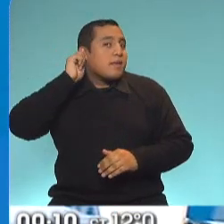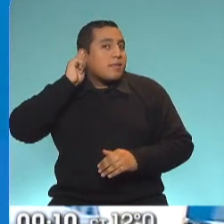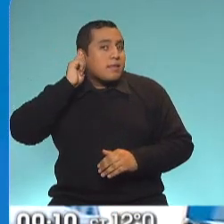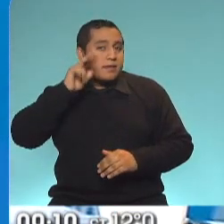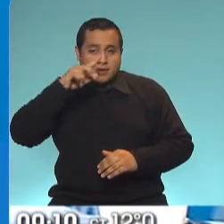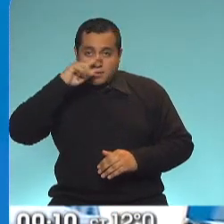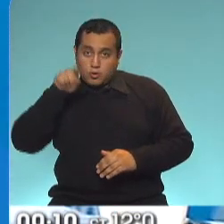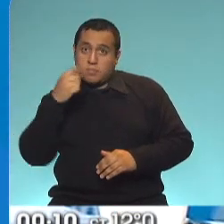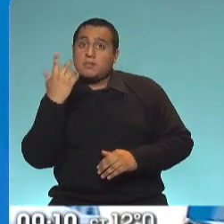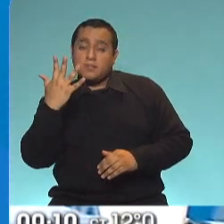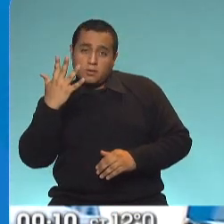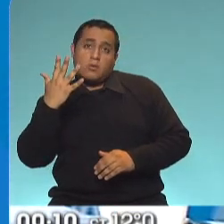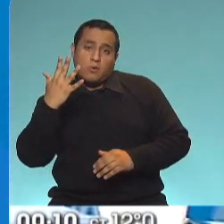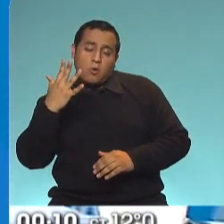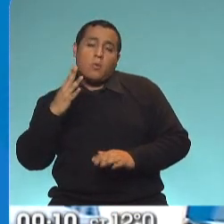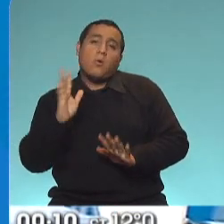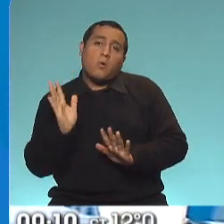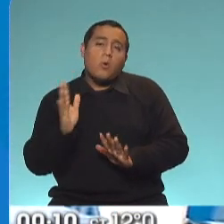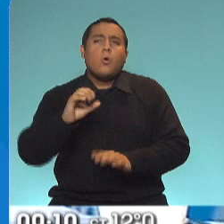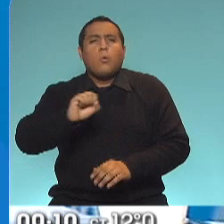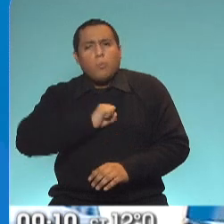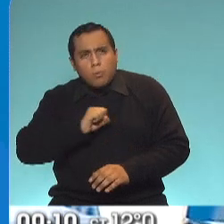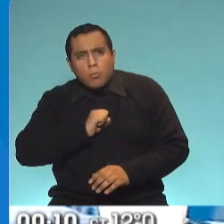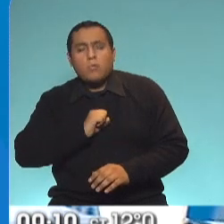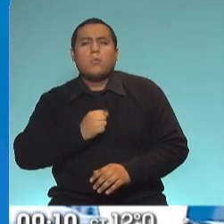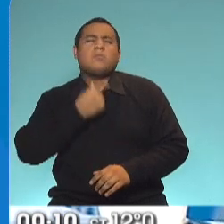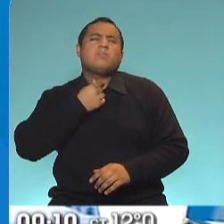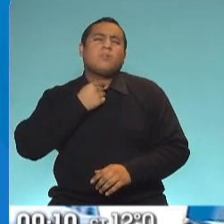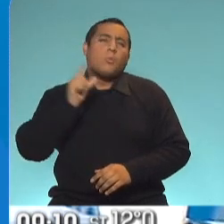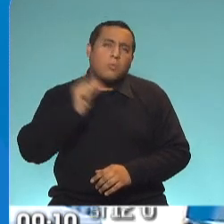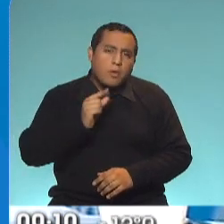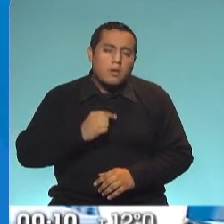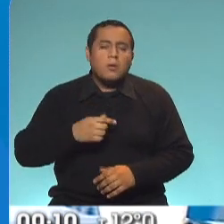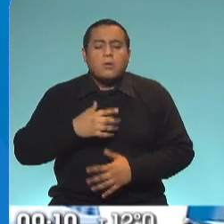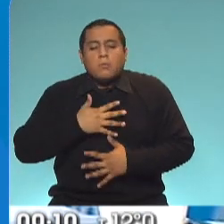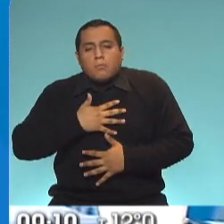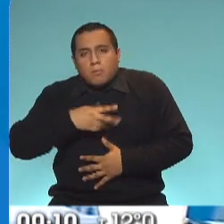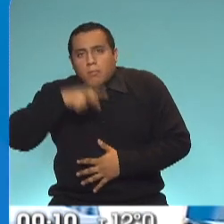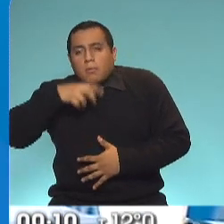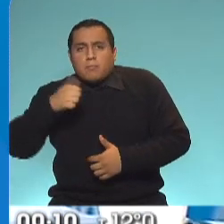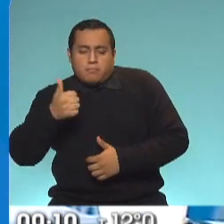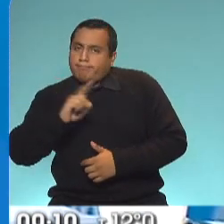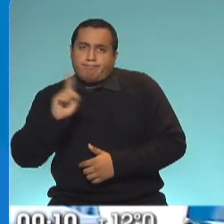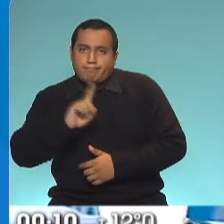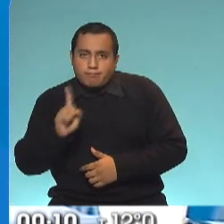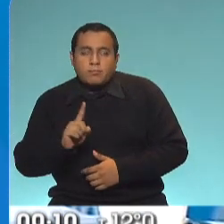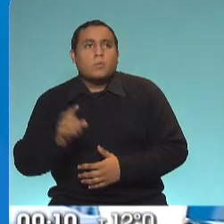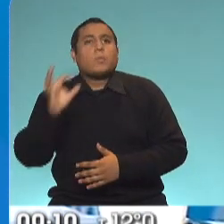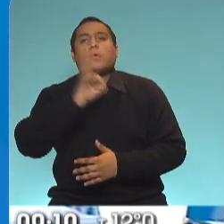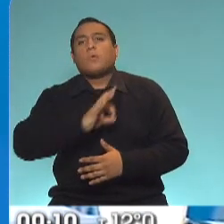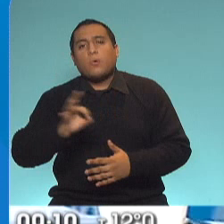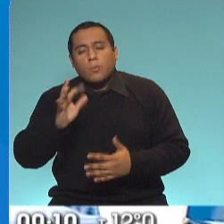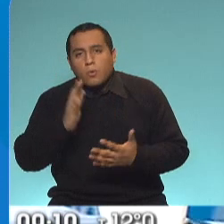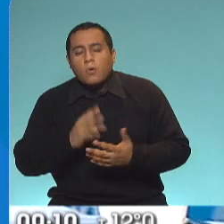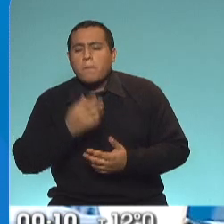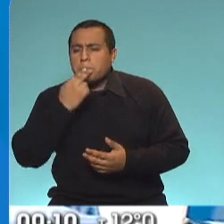grados junto a la presencia de tos, dolor de garganta, dificultad respiratoria o la presencia de una alteración